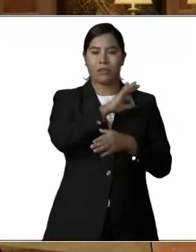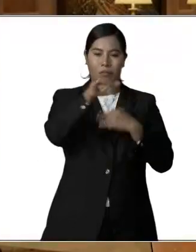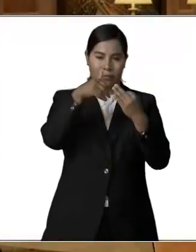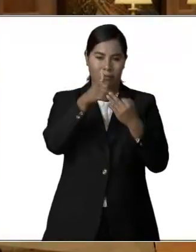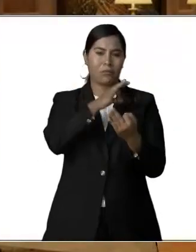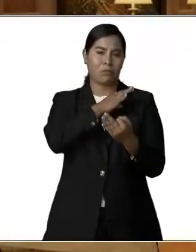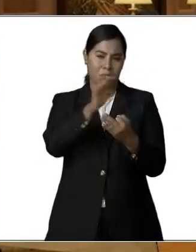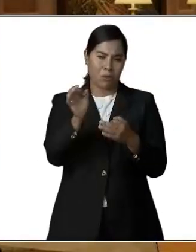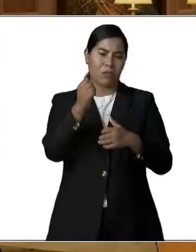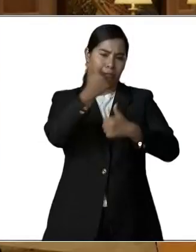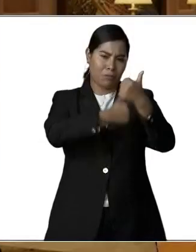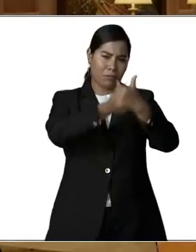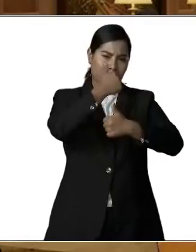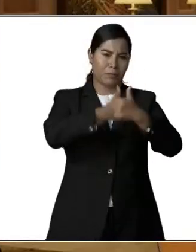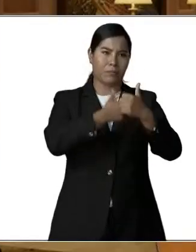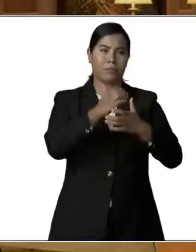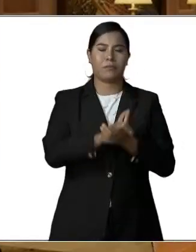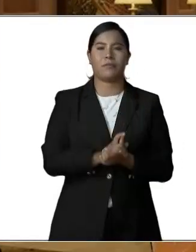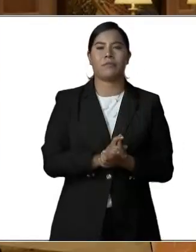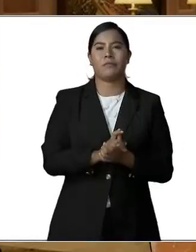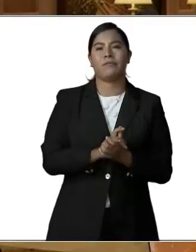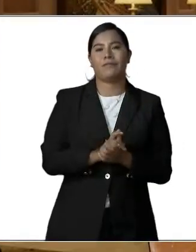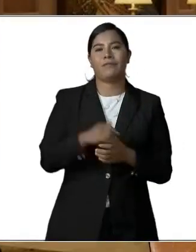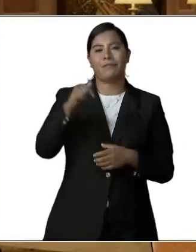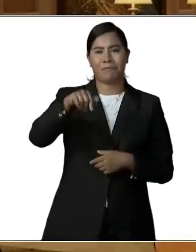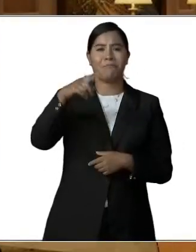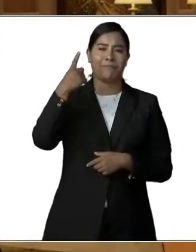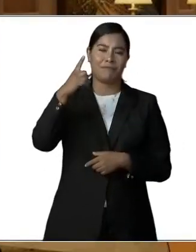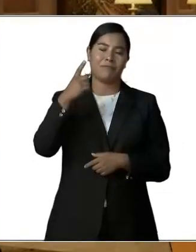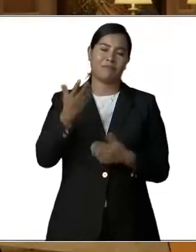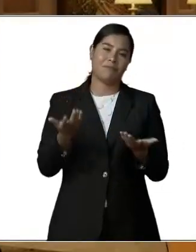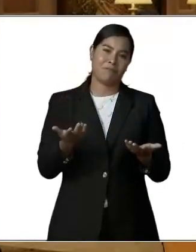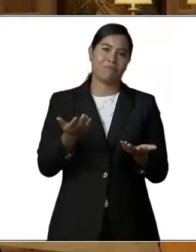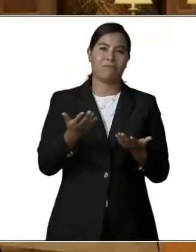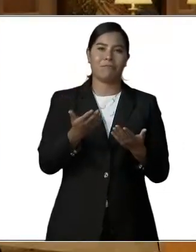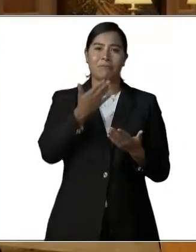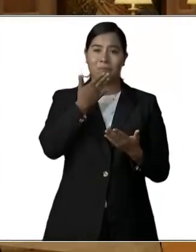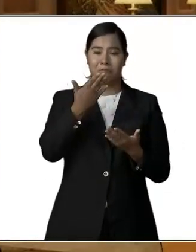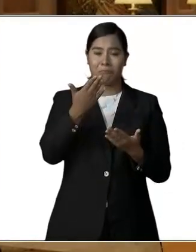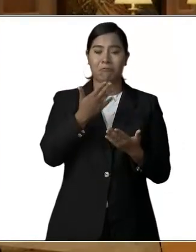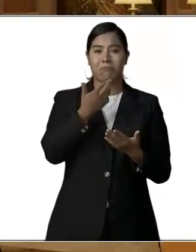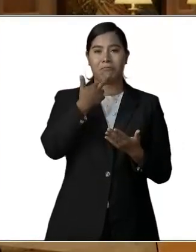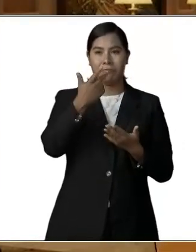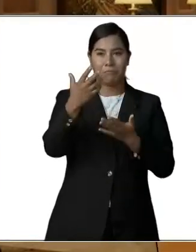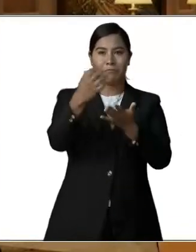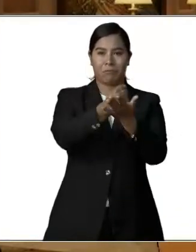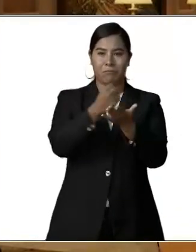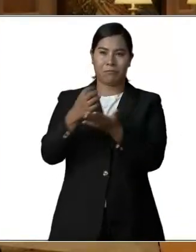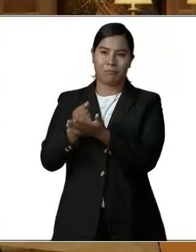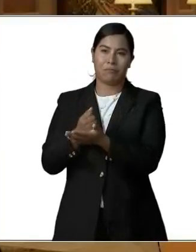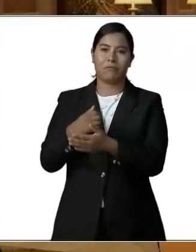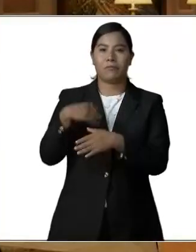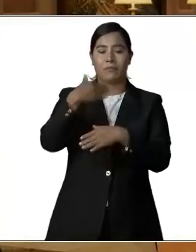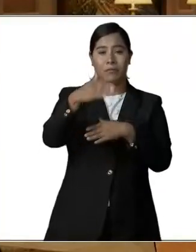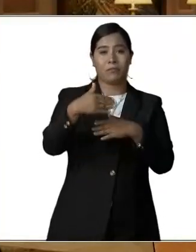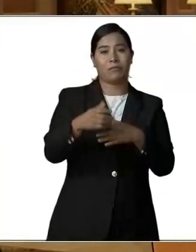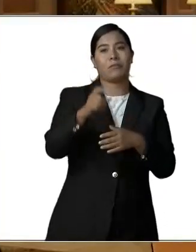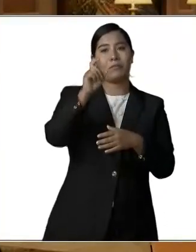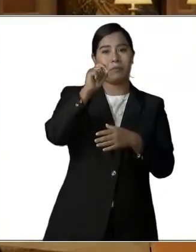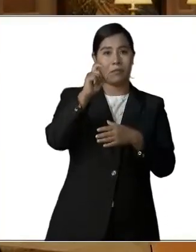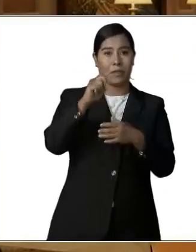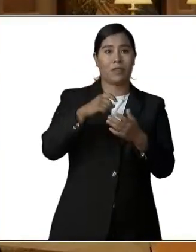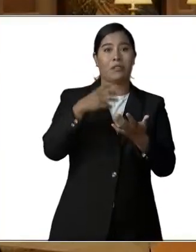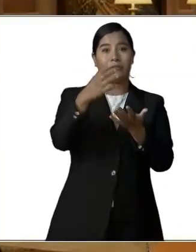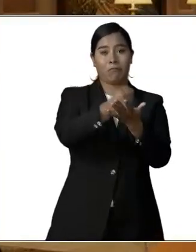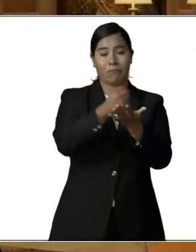yo creo que nos fue bien porque... Ay, nos fue muy bien. O sea, tener 7 y no tener ninguna es correcto, ¿no? Y ya en el anterior, si te cuenta, fueron más de 20. Claro. Ya creció.